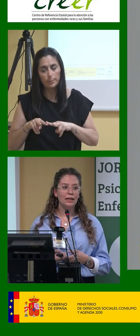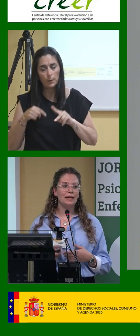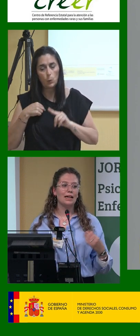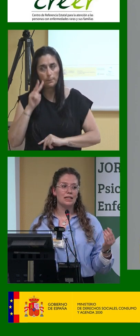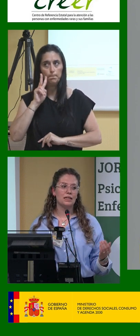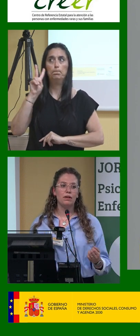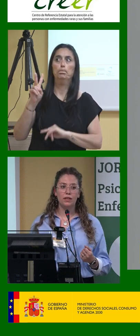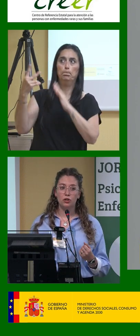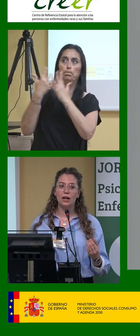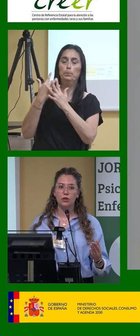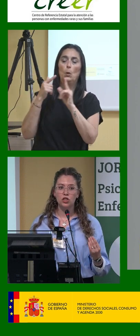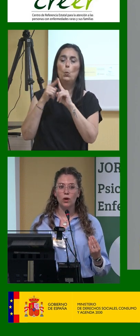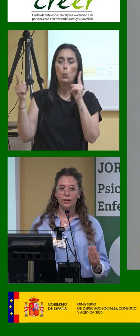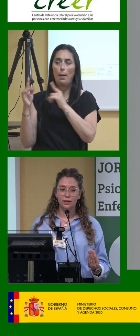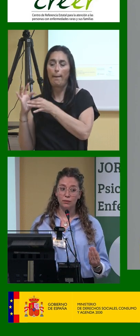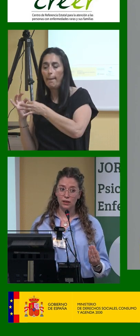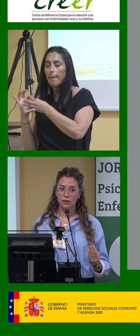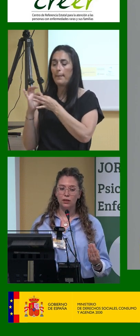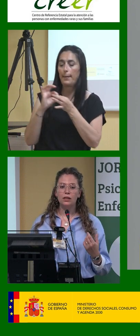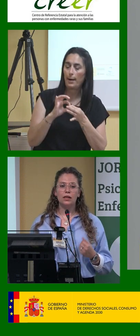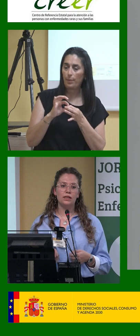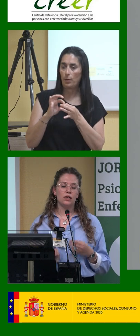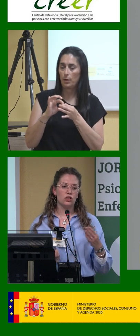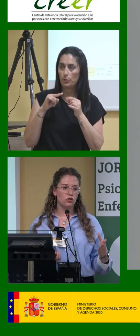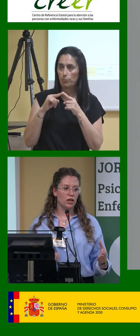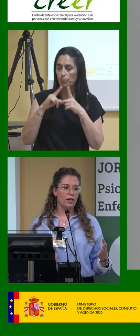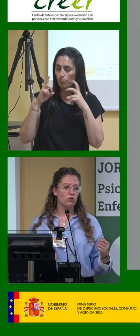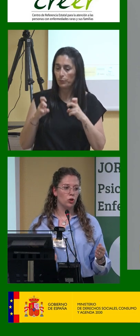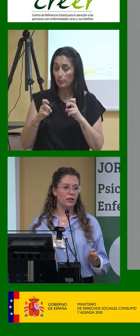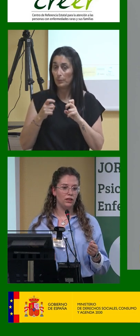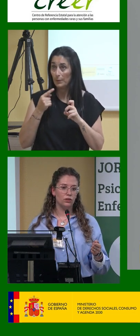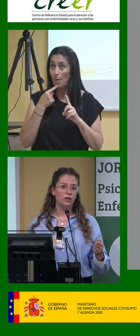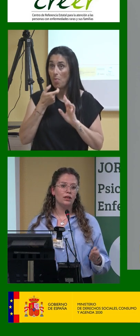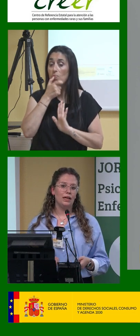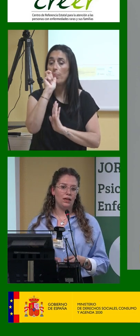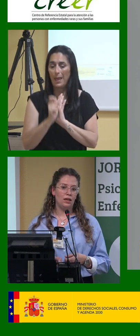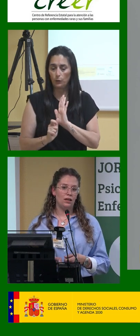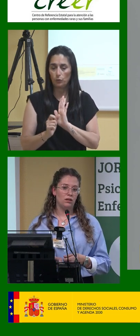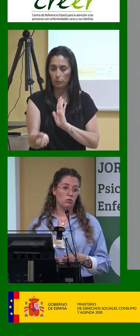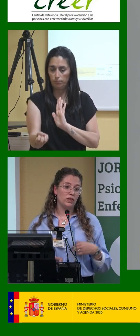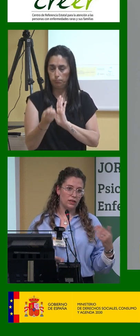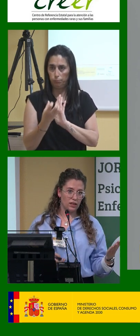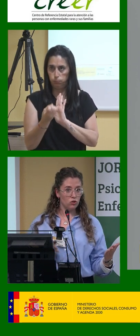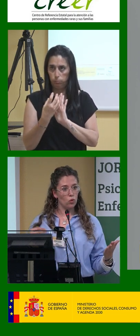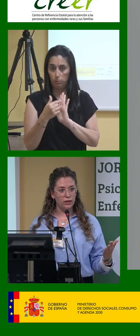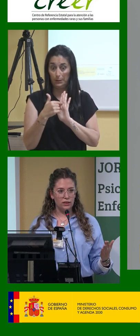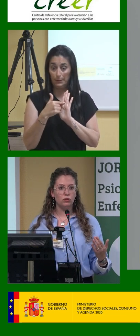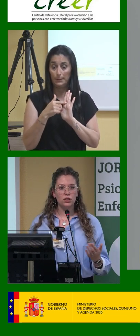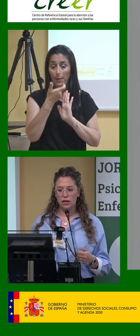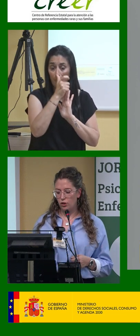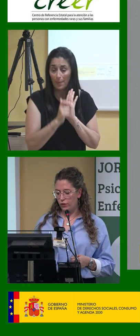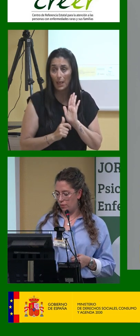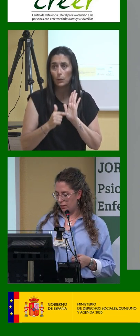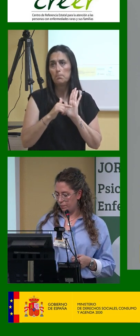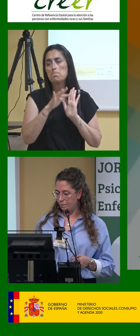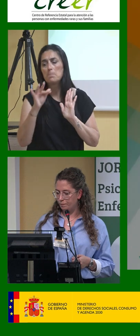descriptiva en la que se establecieron relaciones cualitativas entre los datos que habíamos obtenido en cualitativos